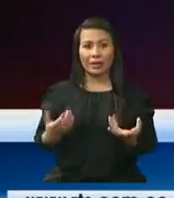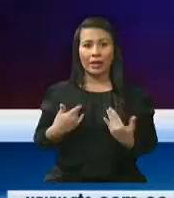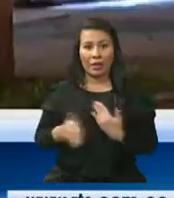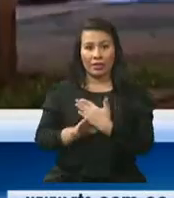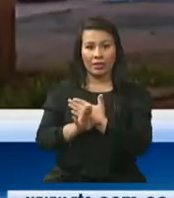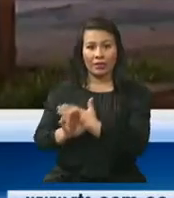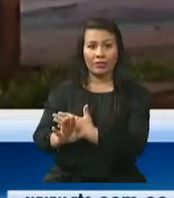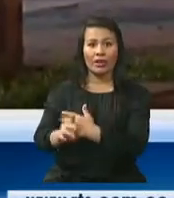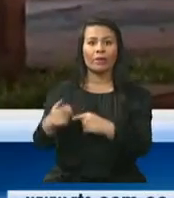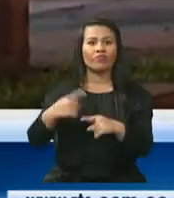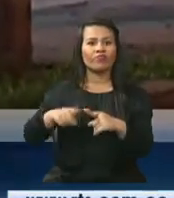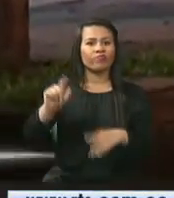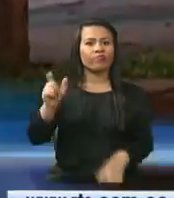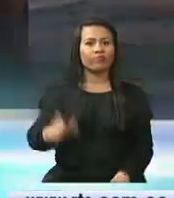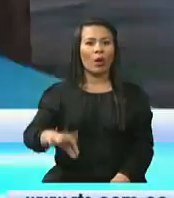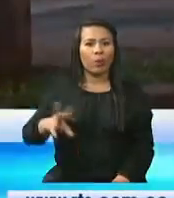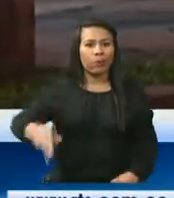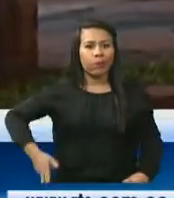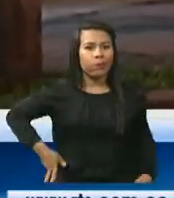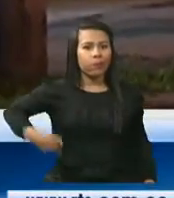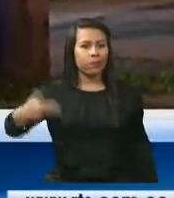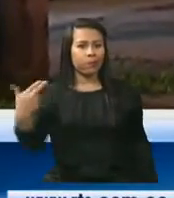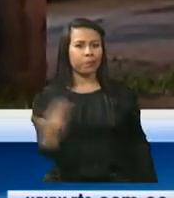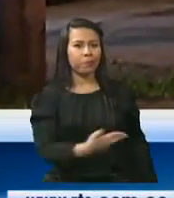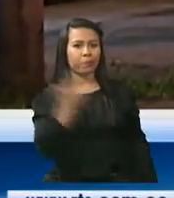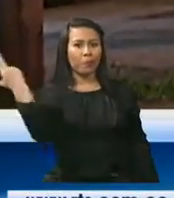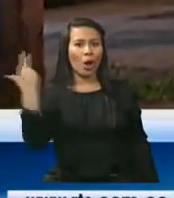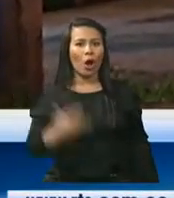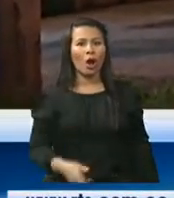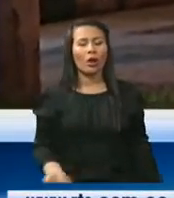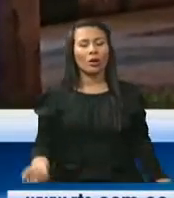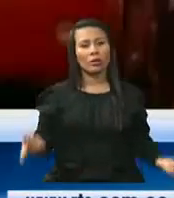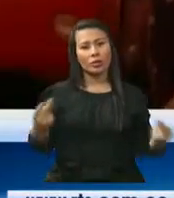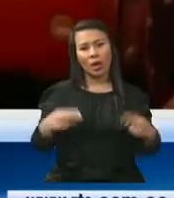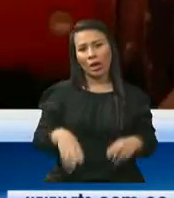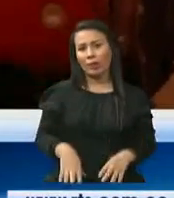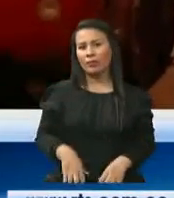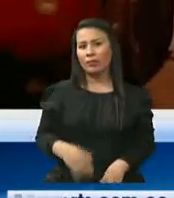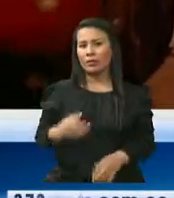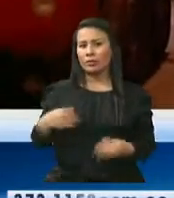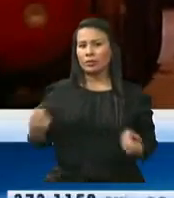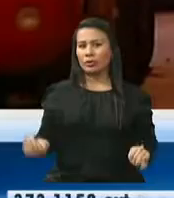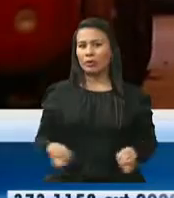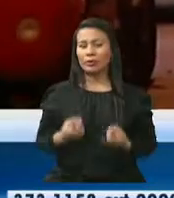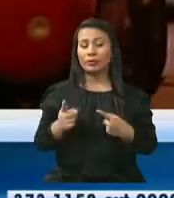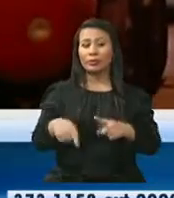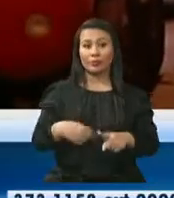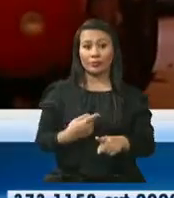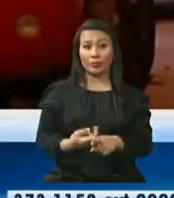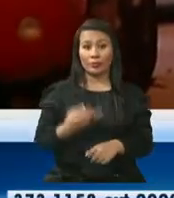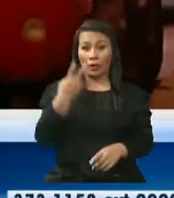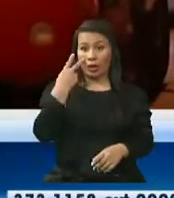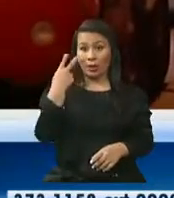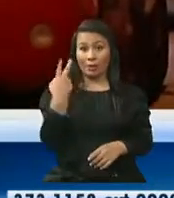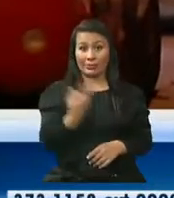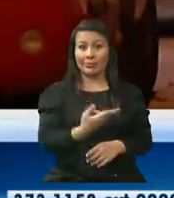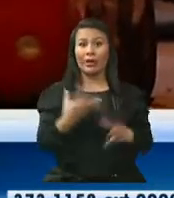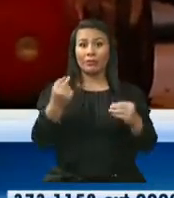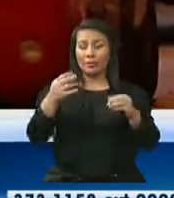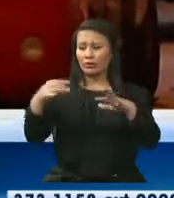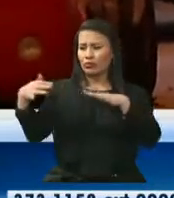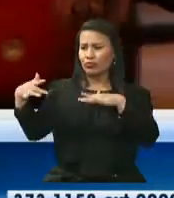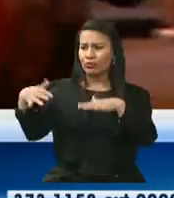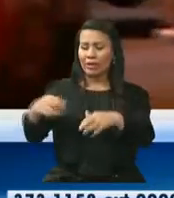pillo. Viene y saca la pistola y lo coge al chico que le roba y le da. Dicen que cuando vio que la multitud lo va a